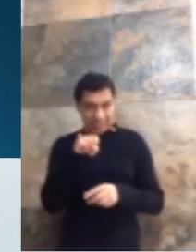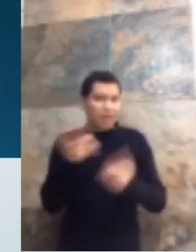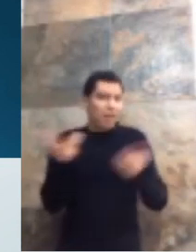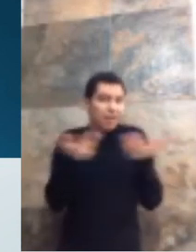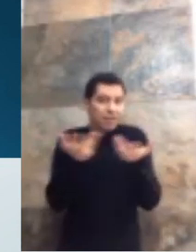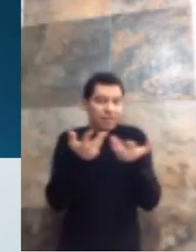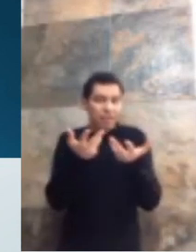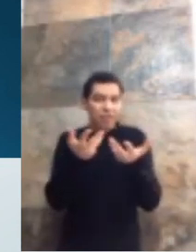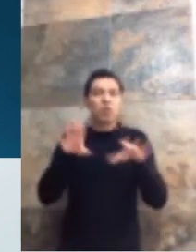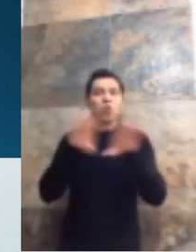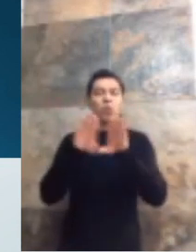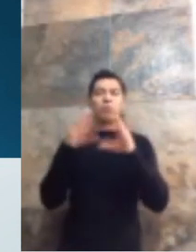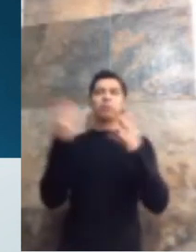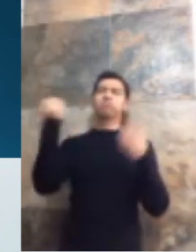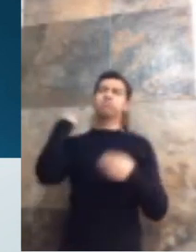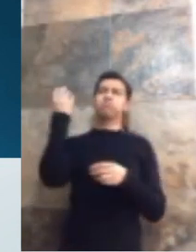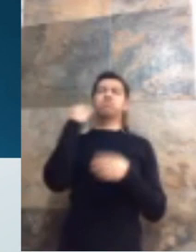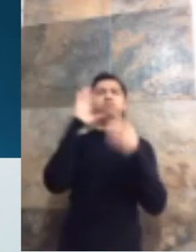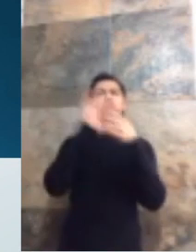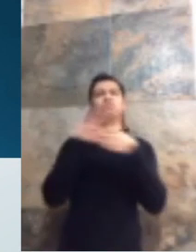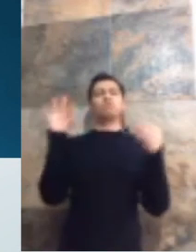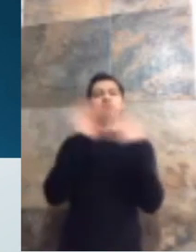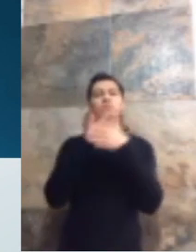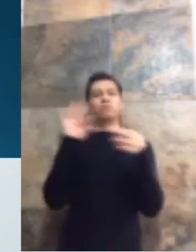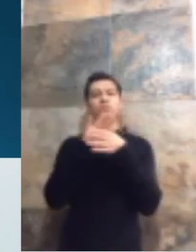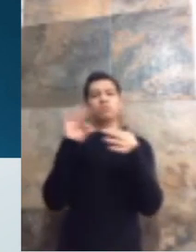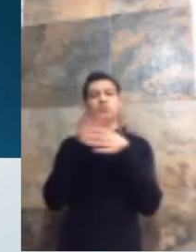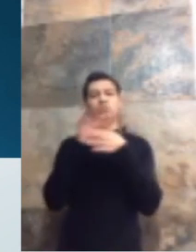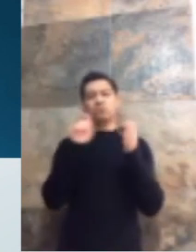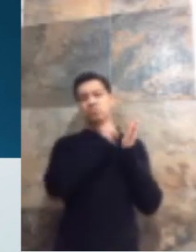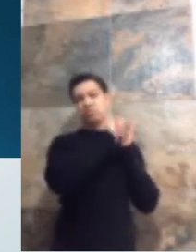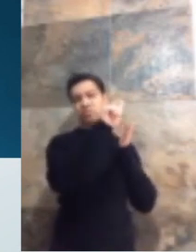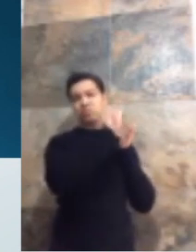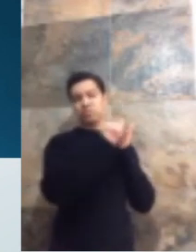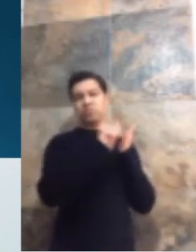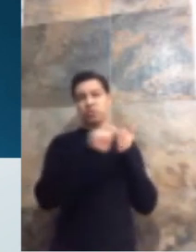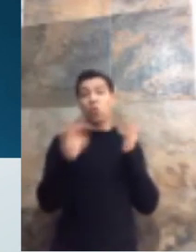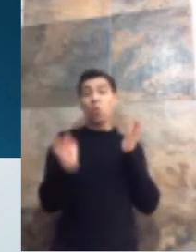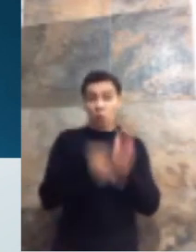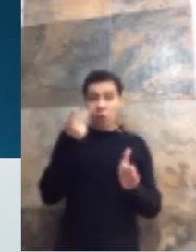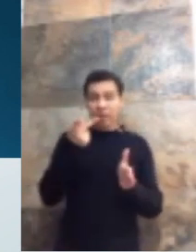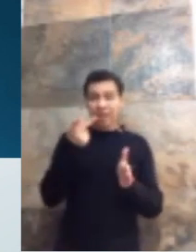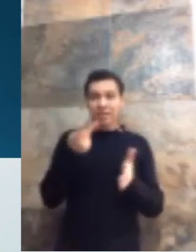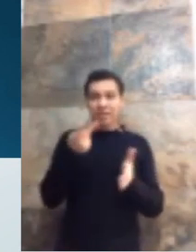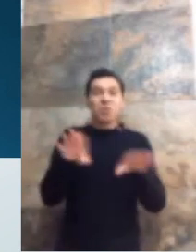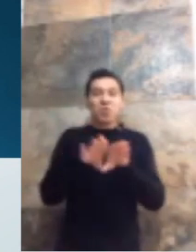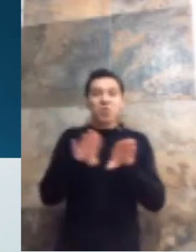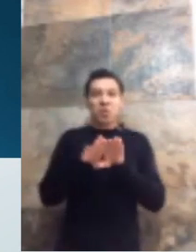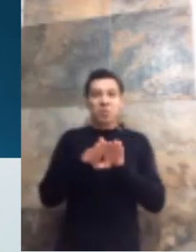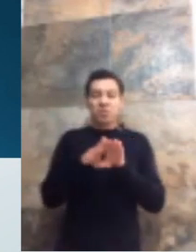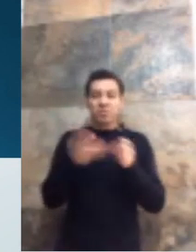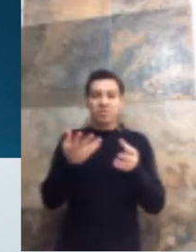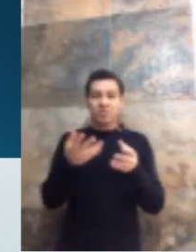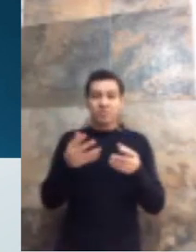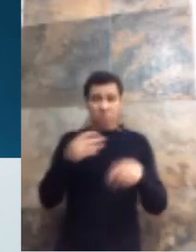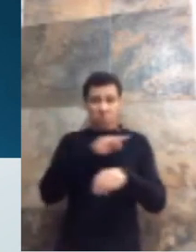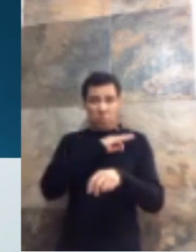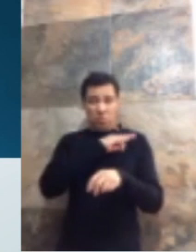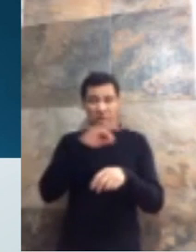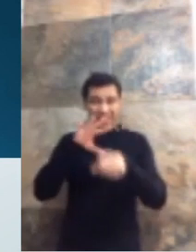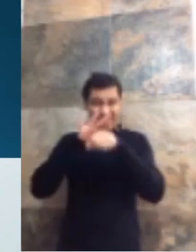para profesores, que por cierto es interesante notar que estas recomendaciones no solamente sirven para